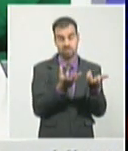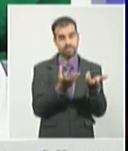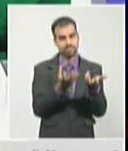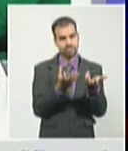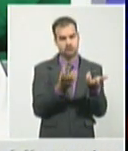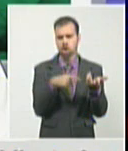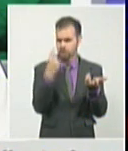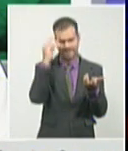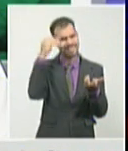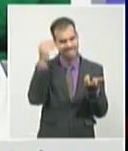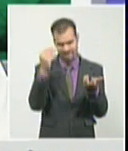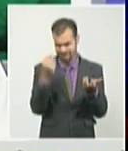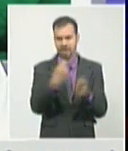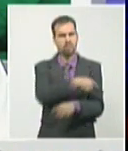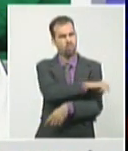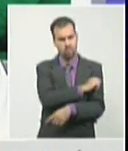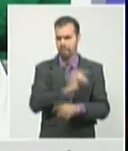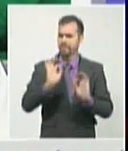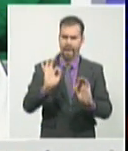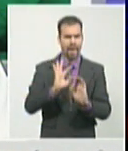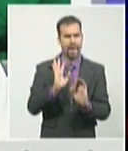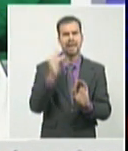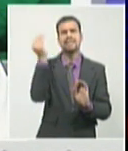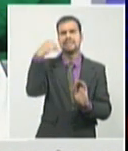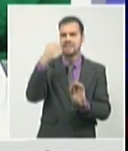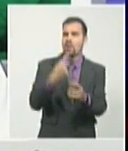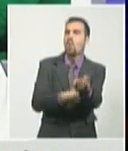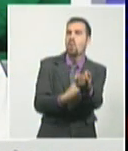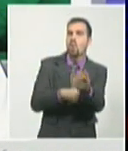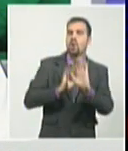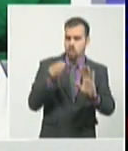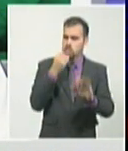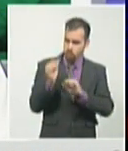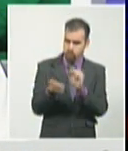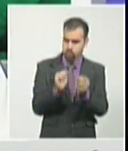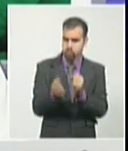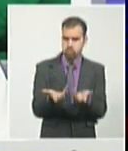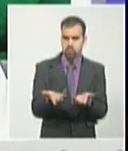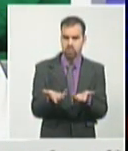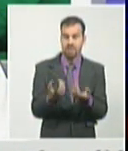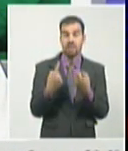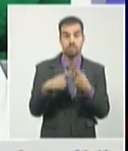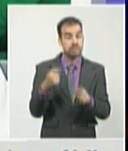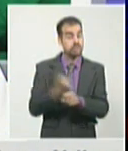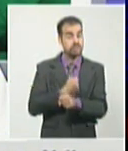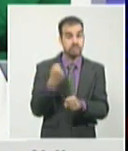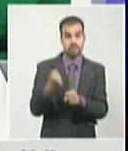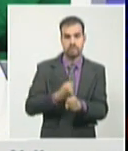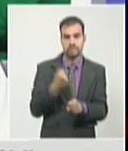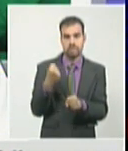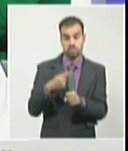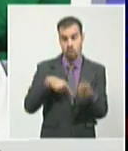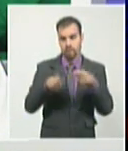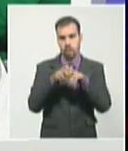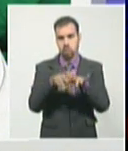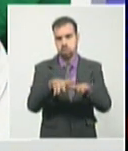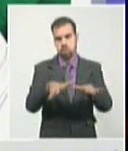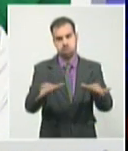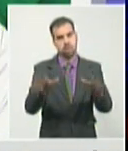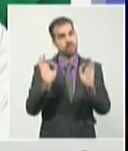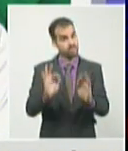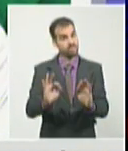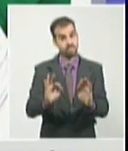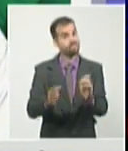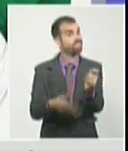puedo demostrar muchas cosas nos está costando un poco de trabajo nos vamos a engañar con